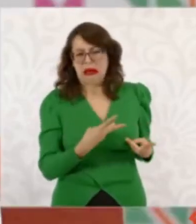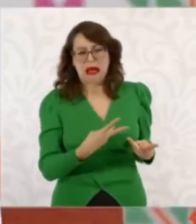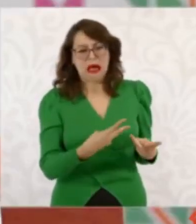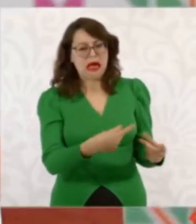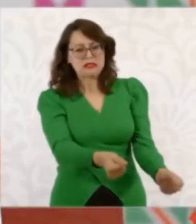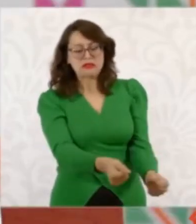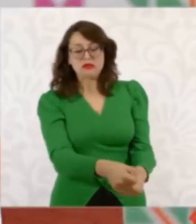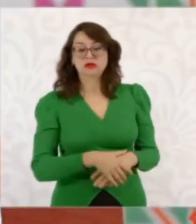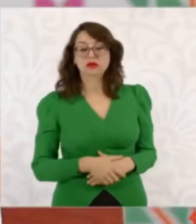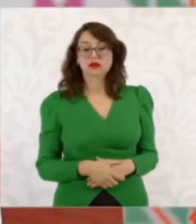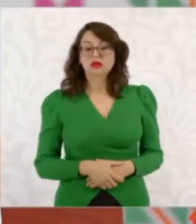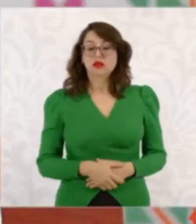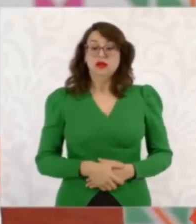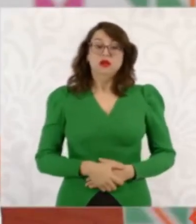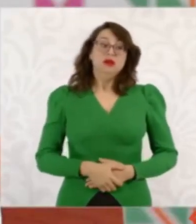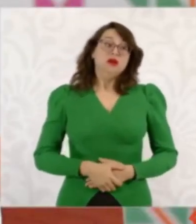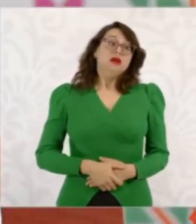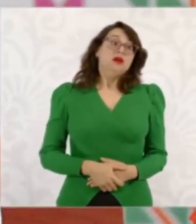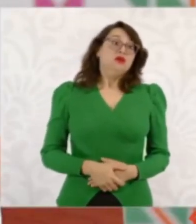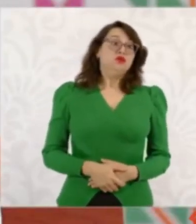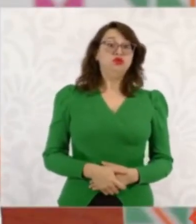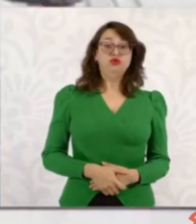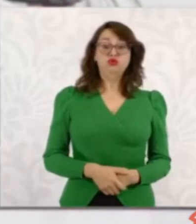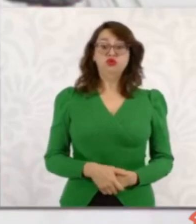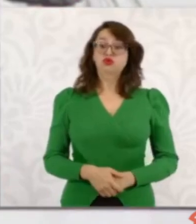Uy, ese tren tiene una historia.